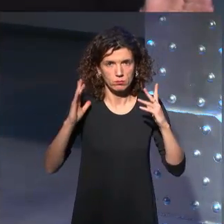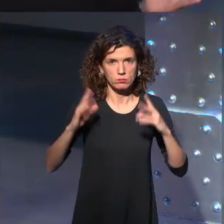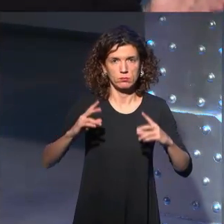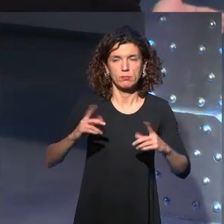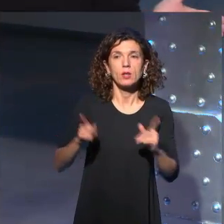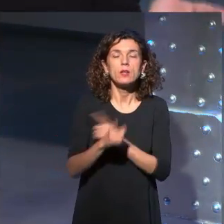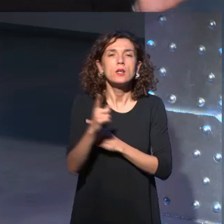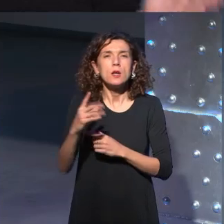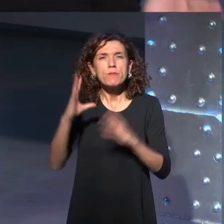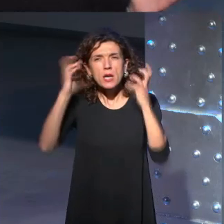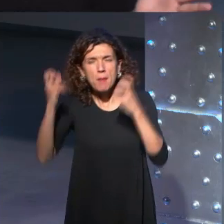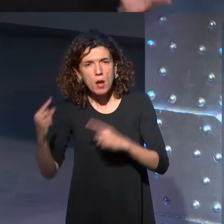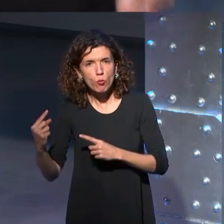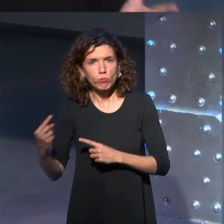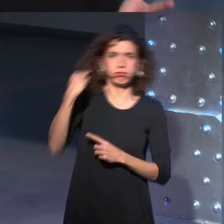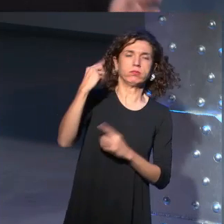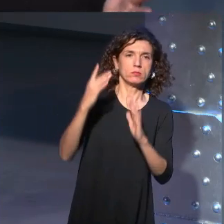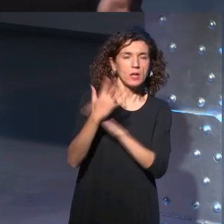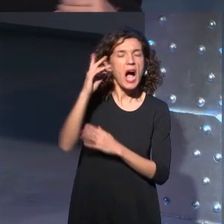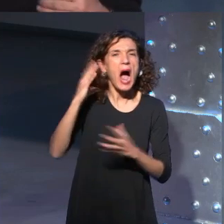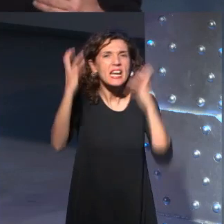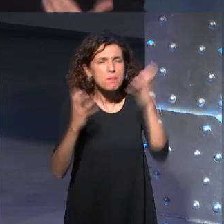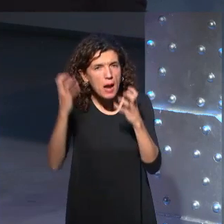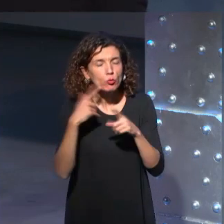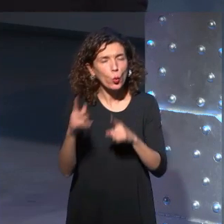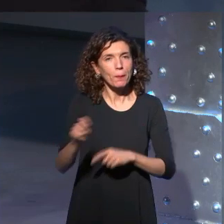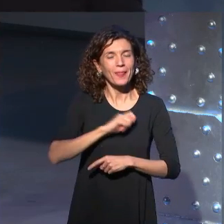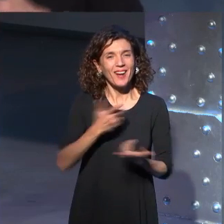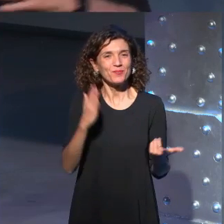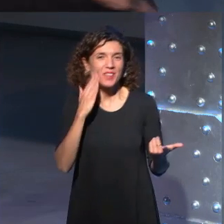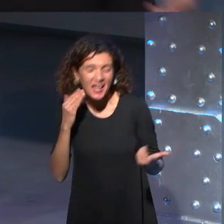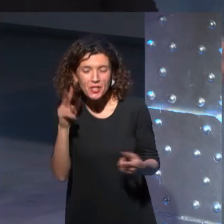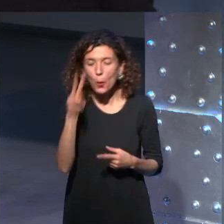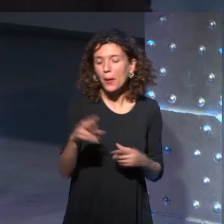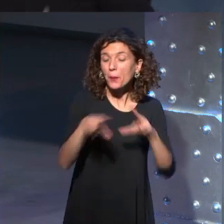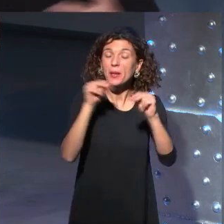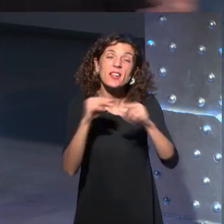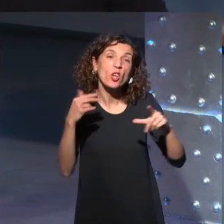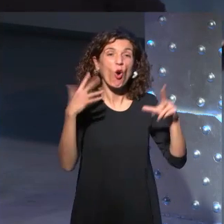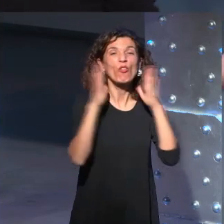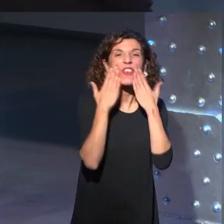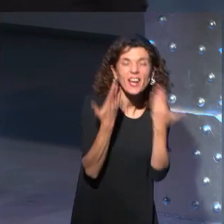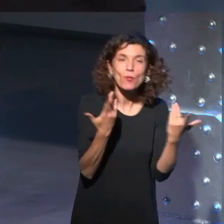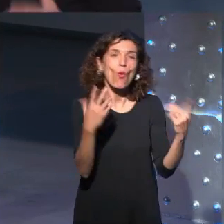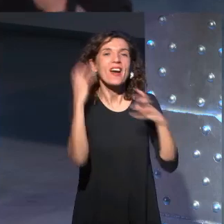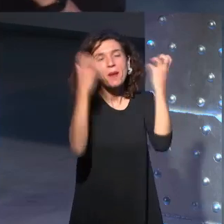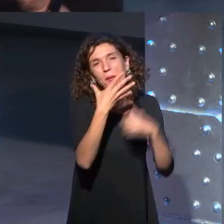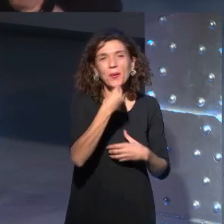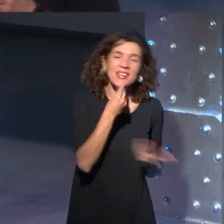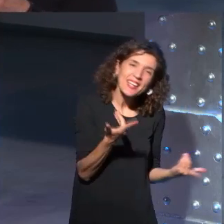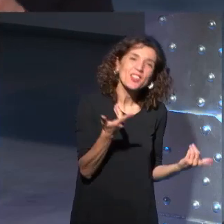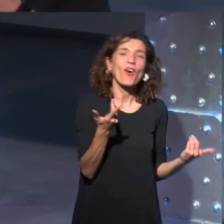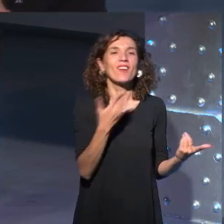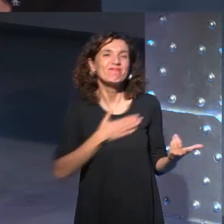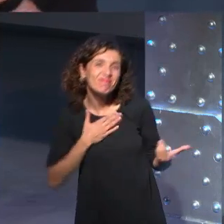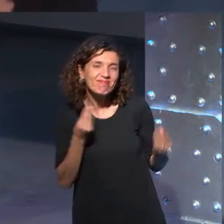El animal te confronta. Estamos acostumbrados a que los animales provoquen ternura y vemos todos estos videos en Facebook de la ternura y la ternura. Pero